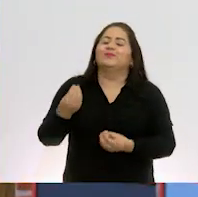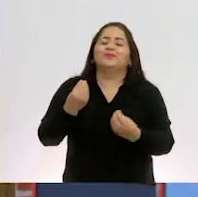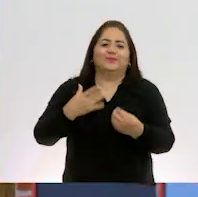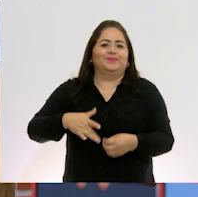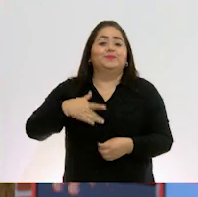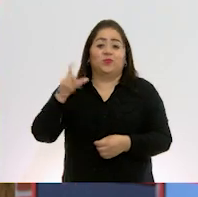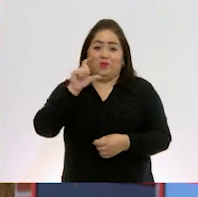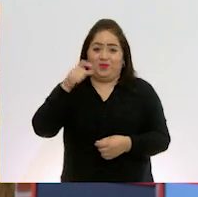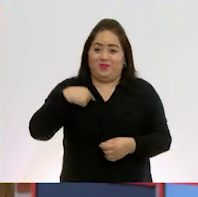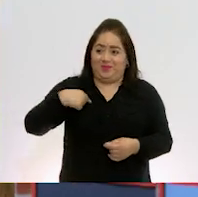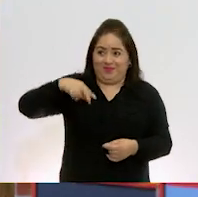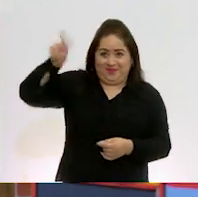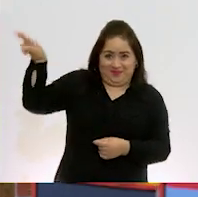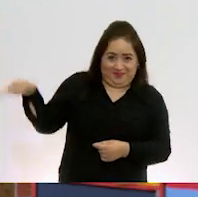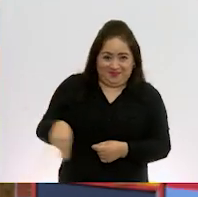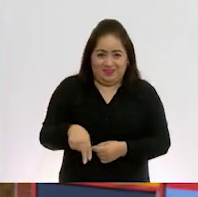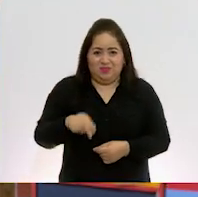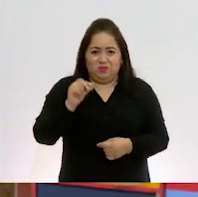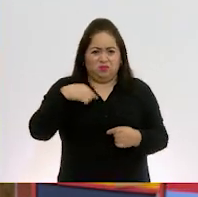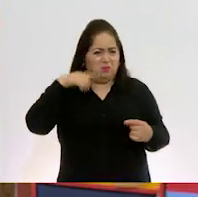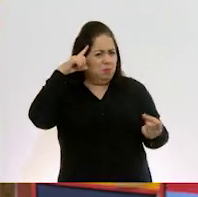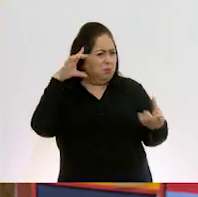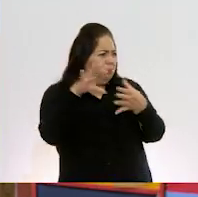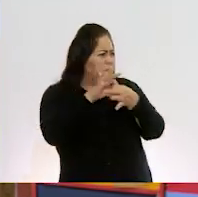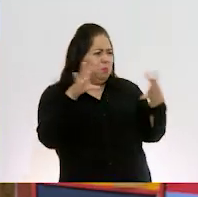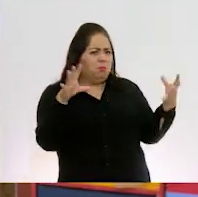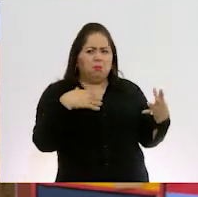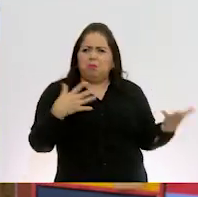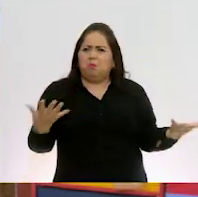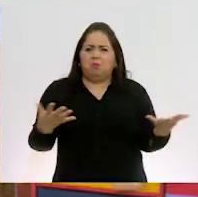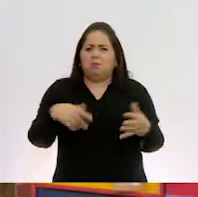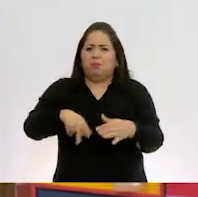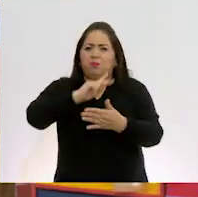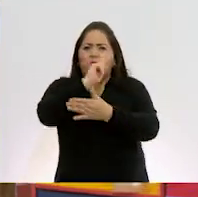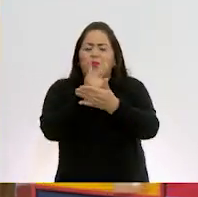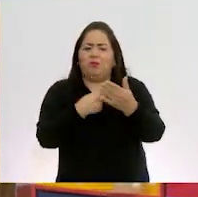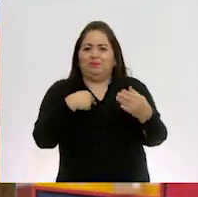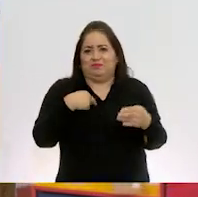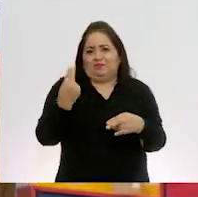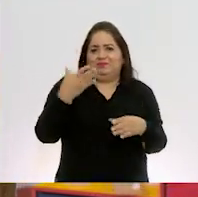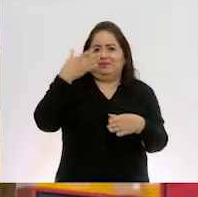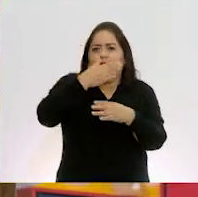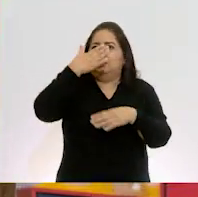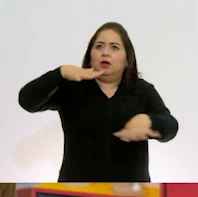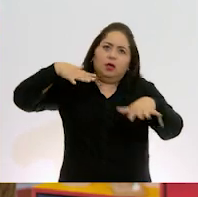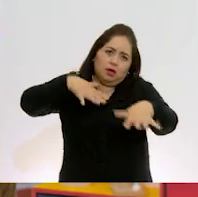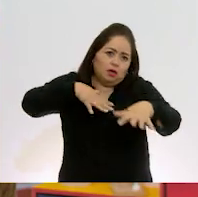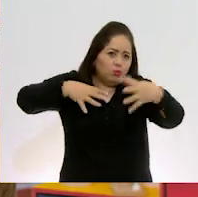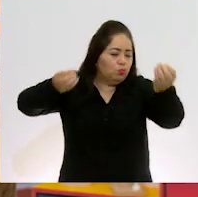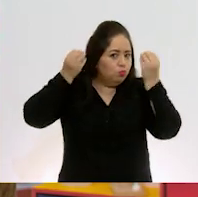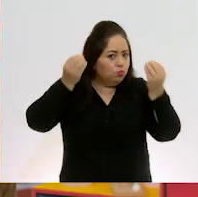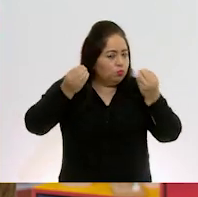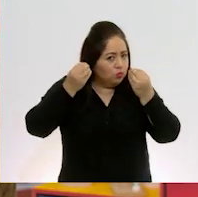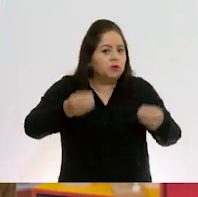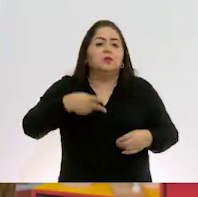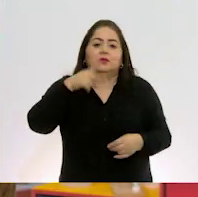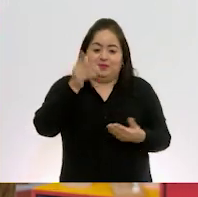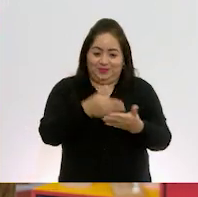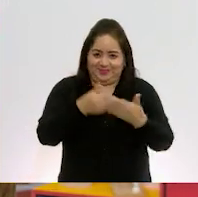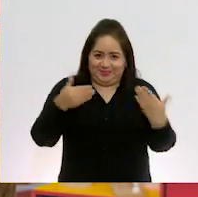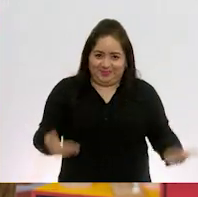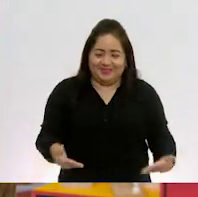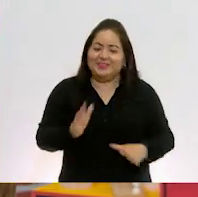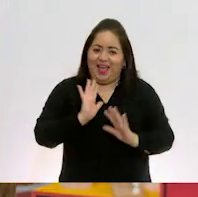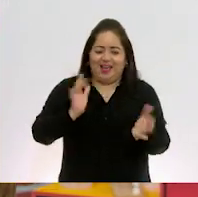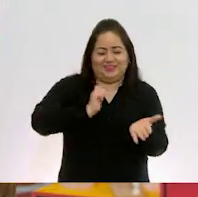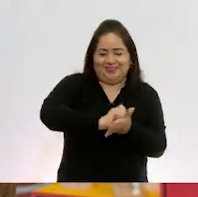llegué estaba un poco desconcertado porque creí que no iba a llegar al programa con tanto tráfico. Pero ahorita que ya